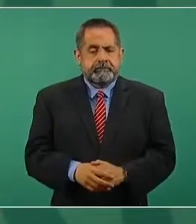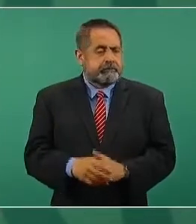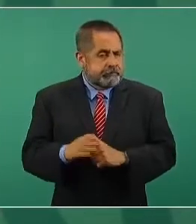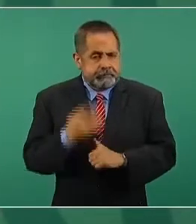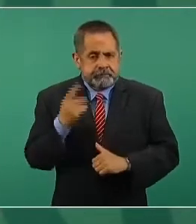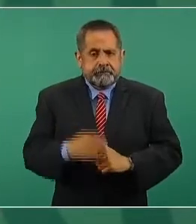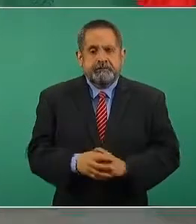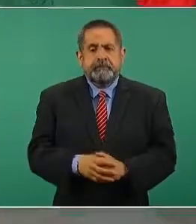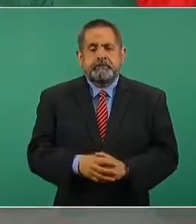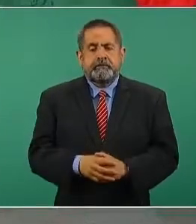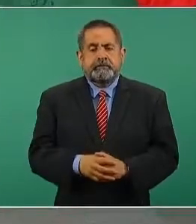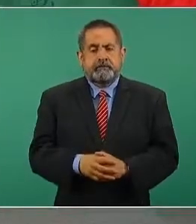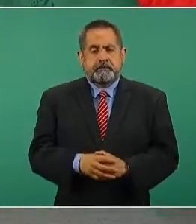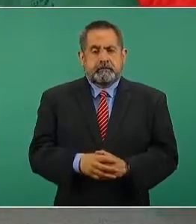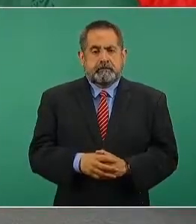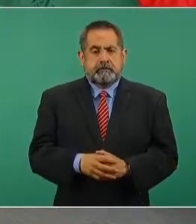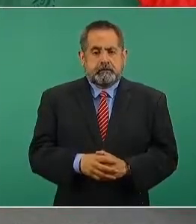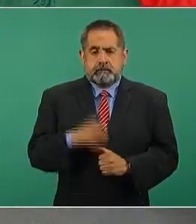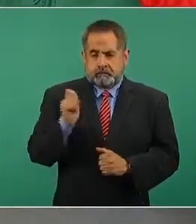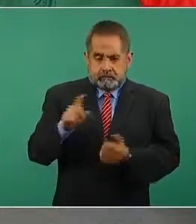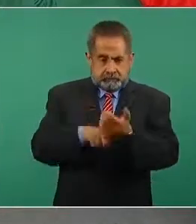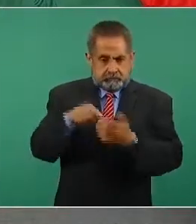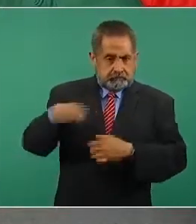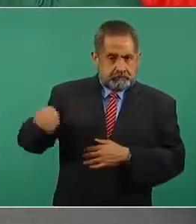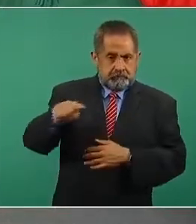porque ya